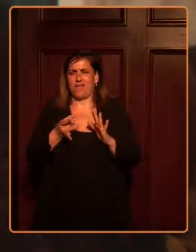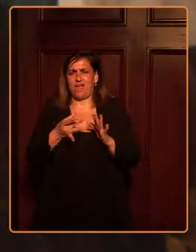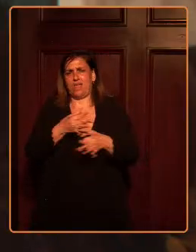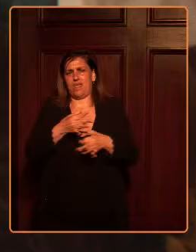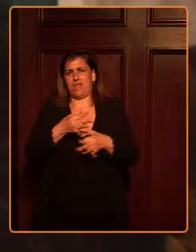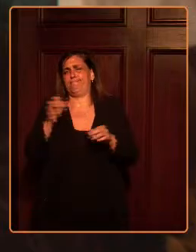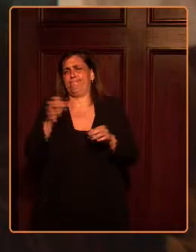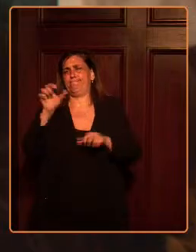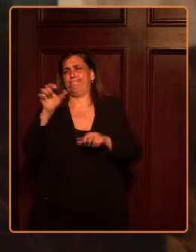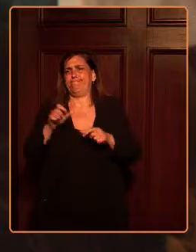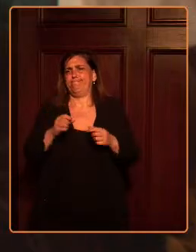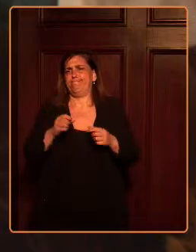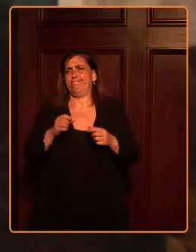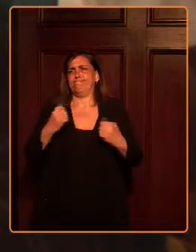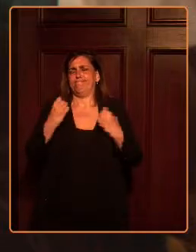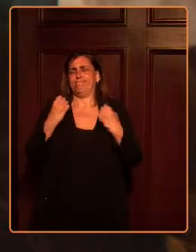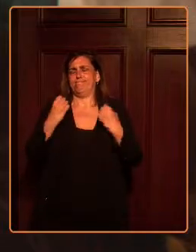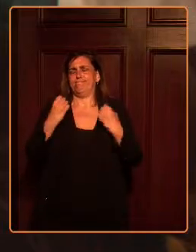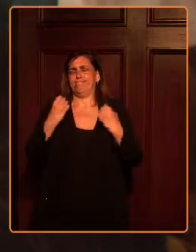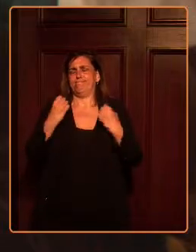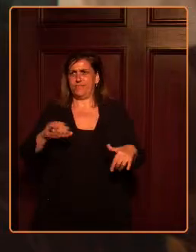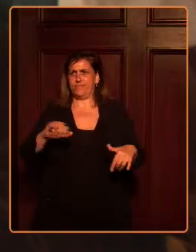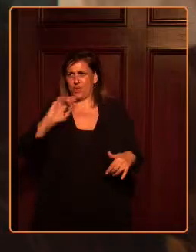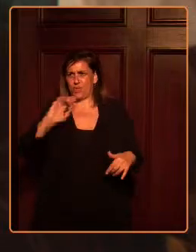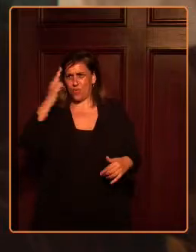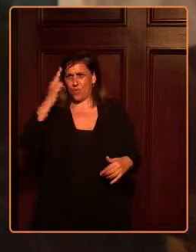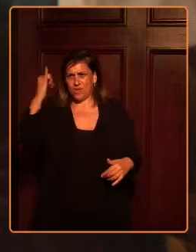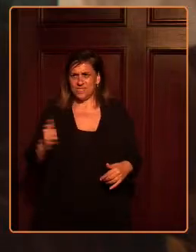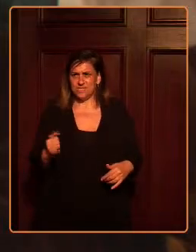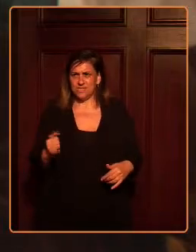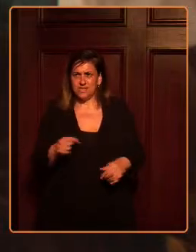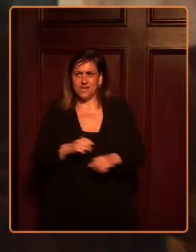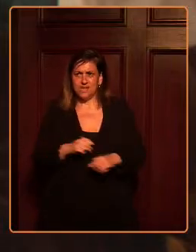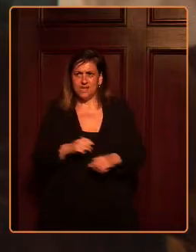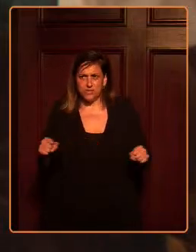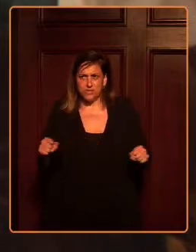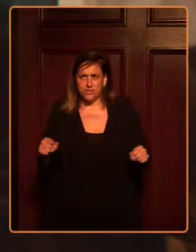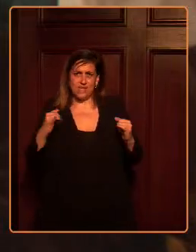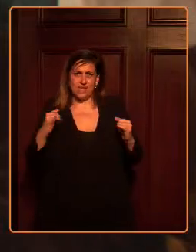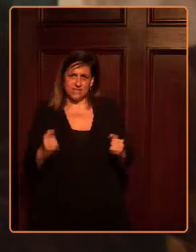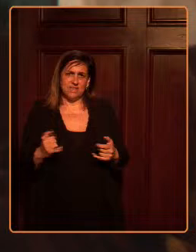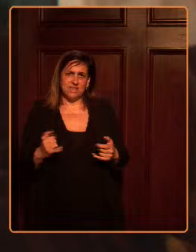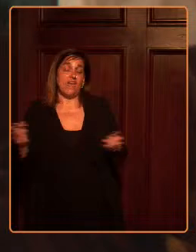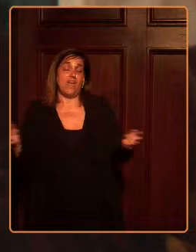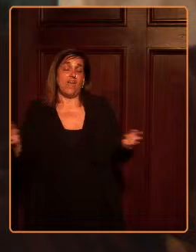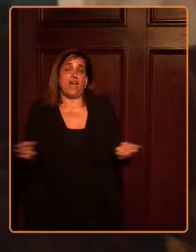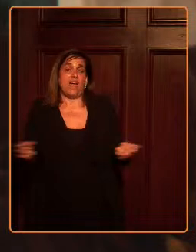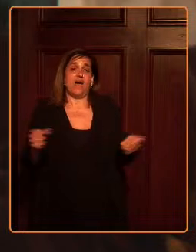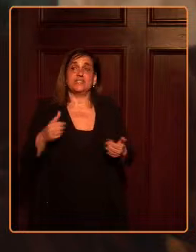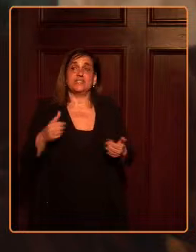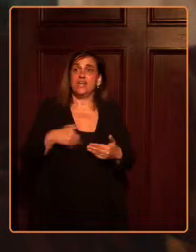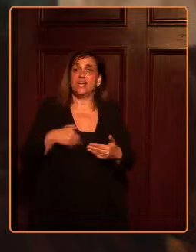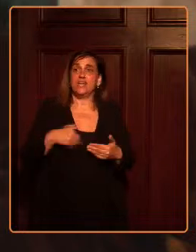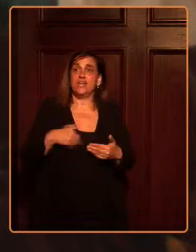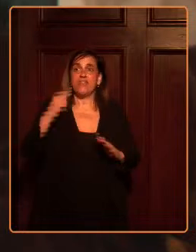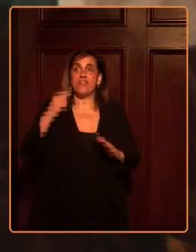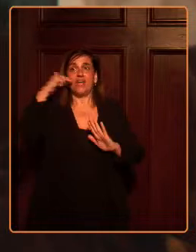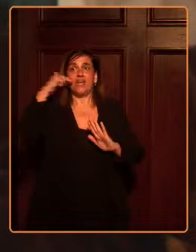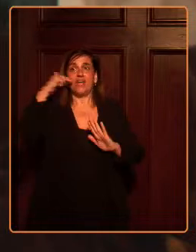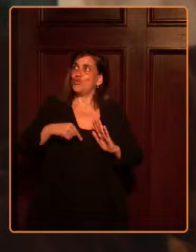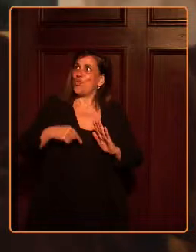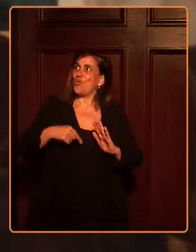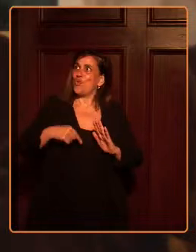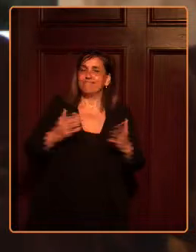es impresionante y eso también es Uruguay, que tiene esa capacidad de convocar desde el sur para el